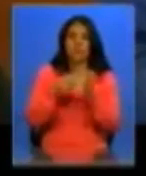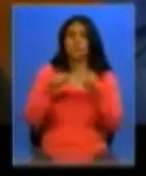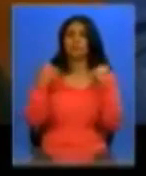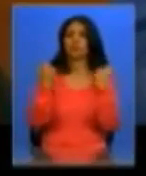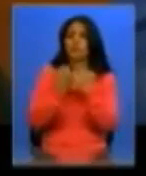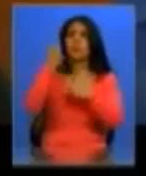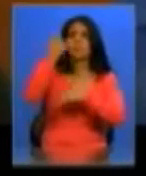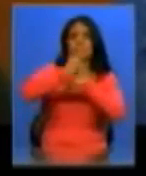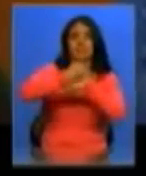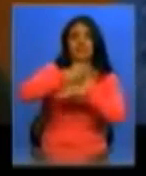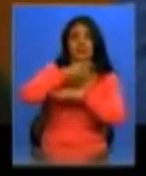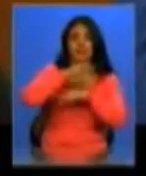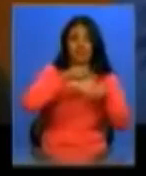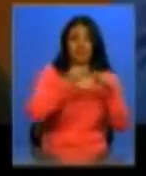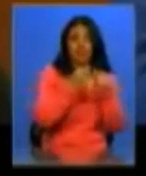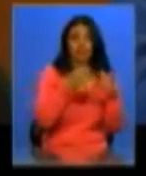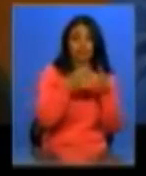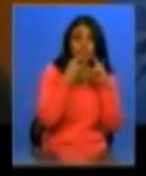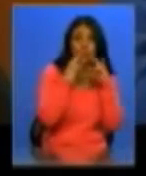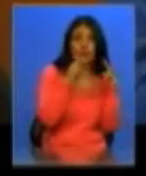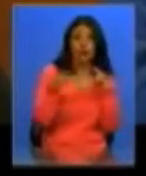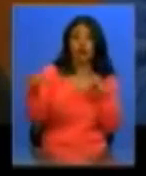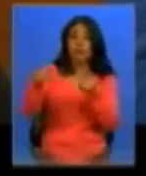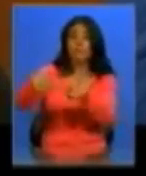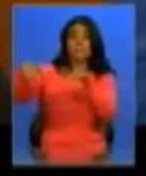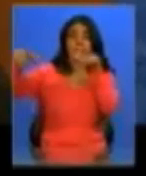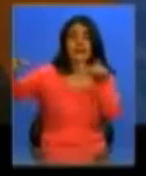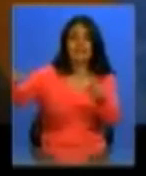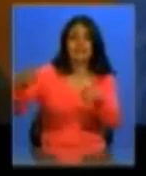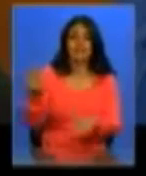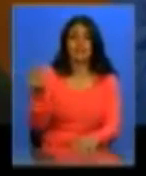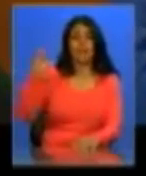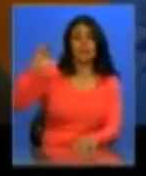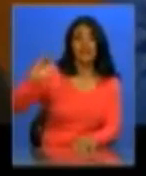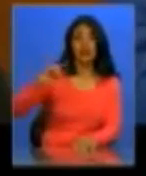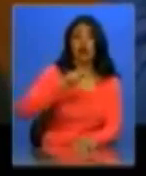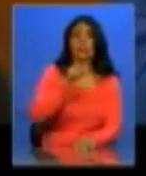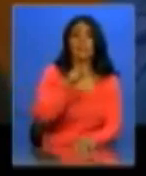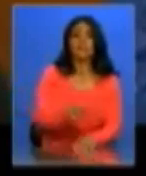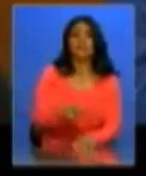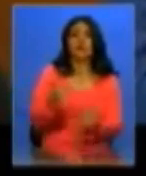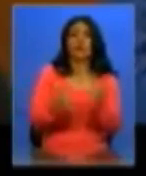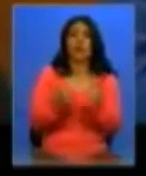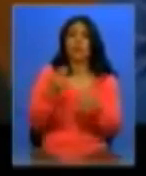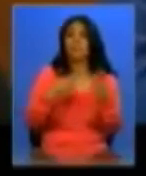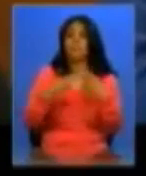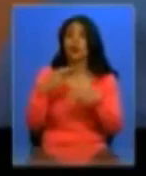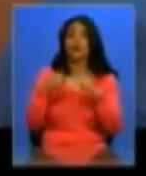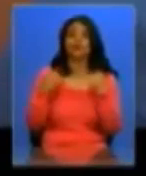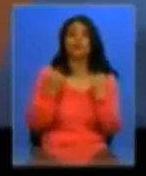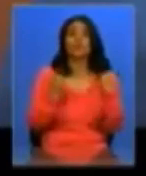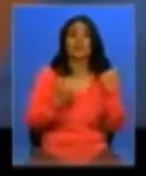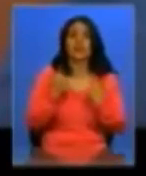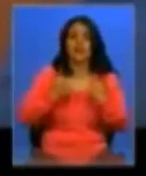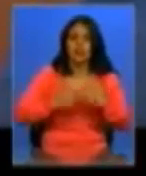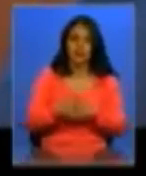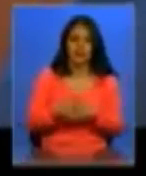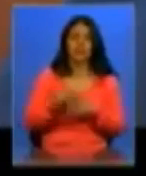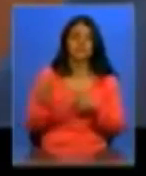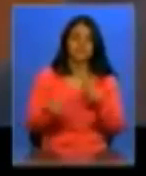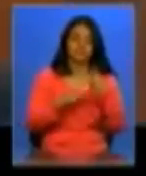sociedad. ¿Las élites o las grandes mayorías? ¿El capital o los seres humanos? ¿El mercado o la sociedad?